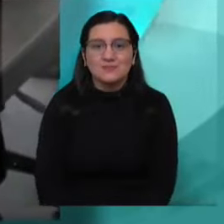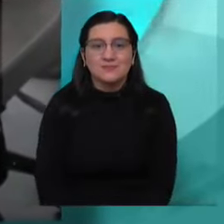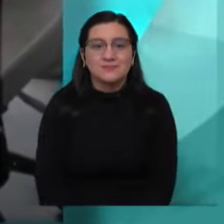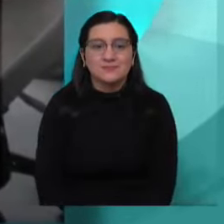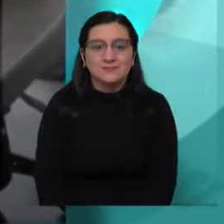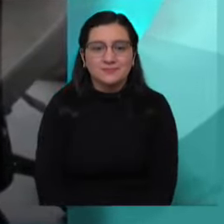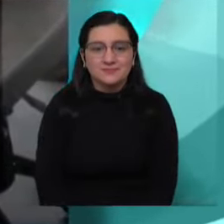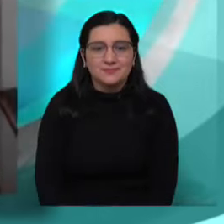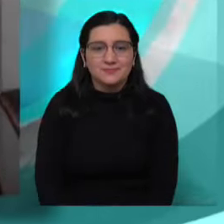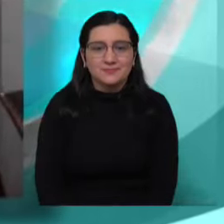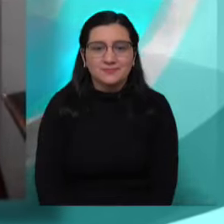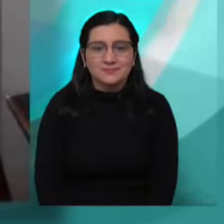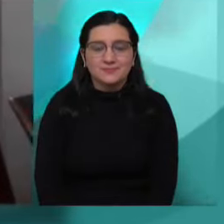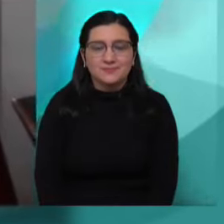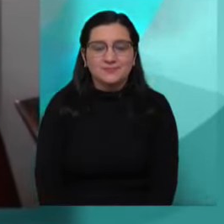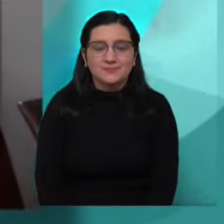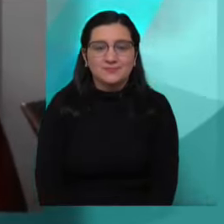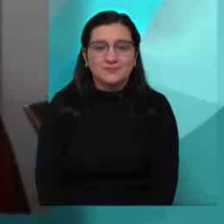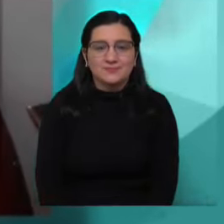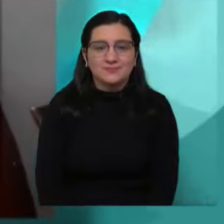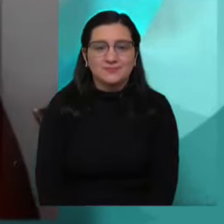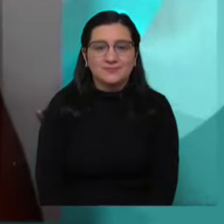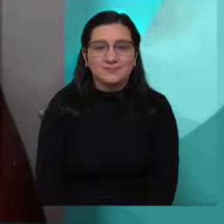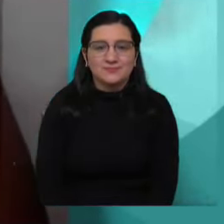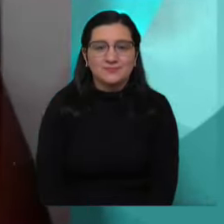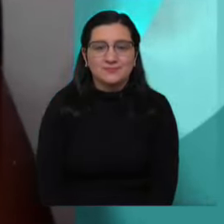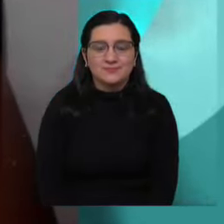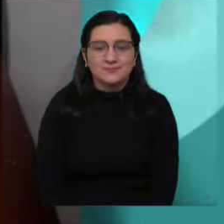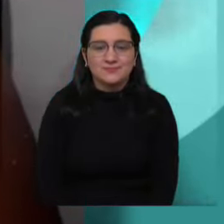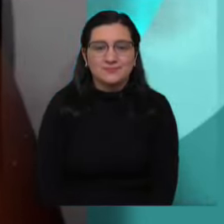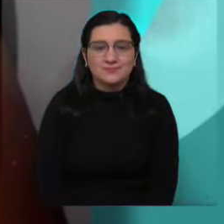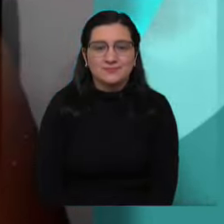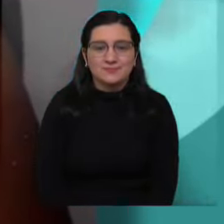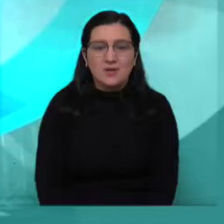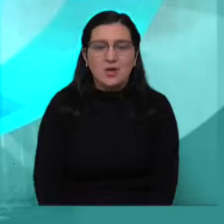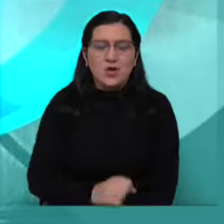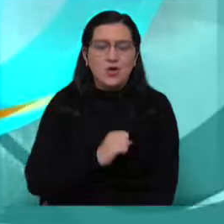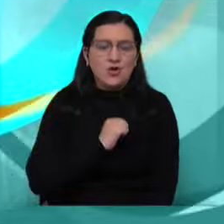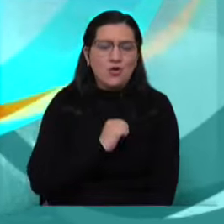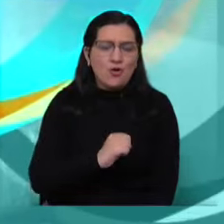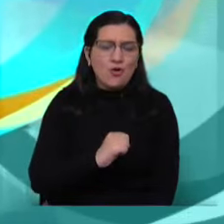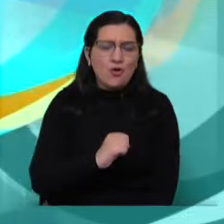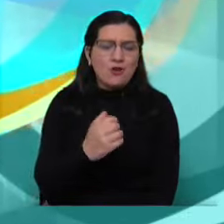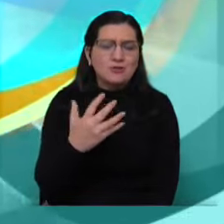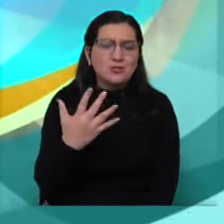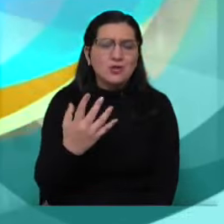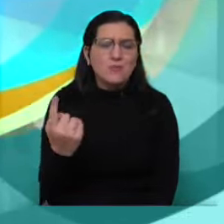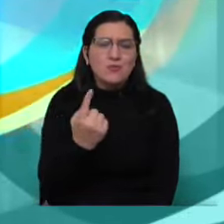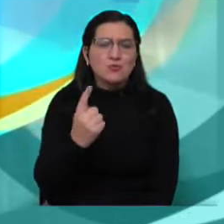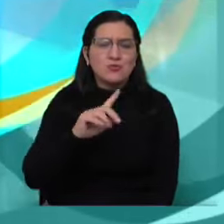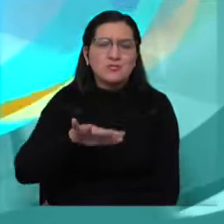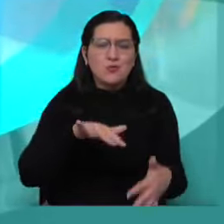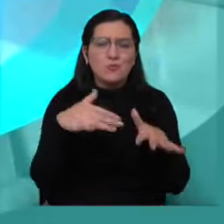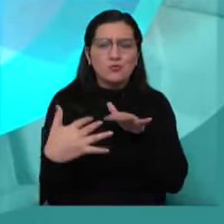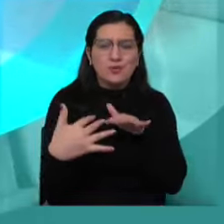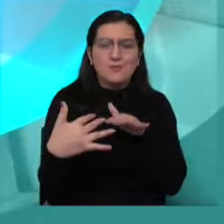está echar gol gol el tanque Silva en central español a los cinco del segundo